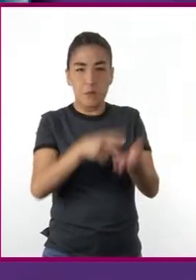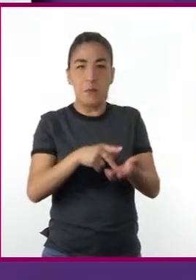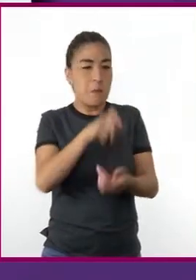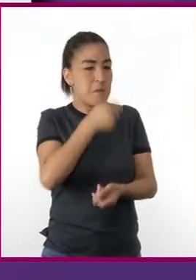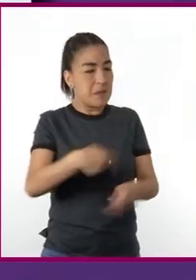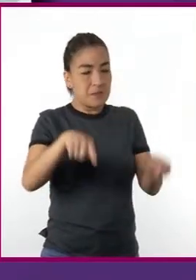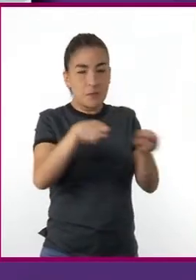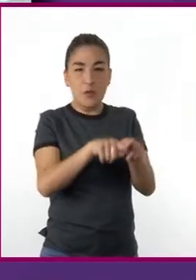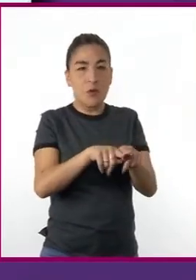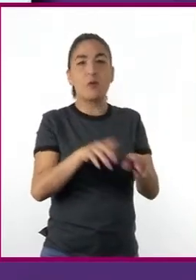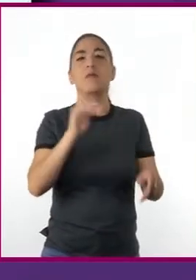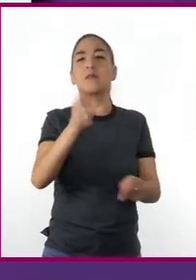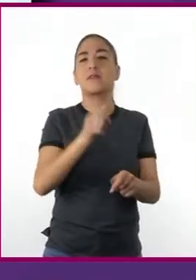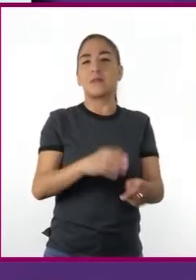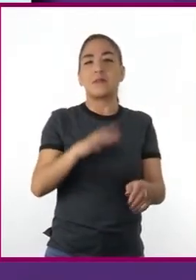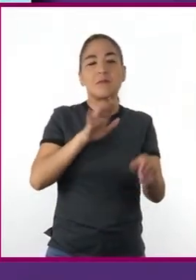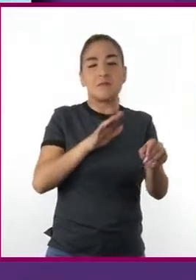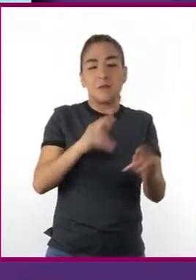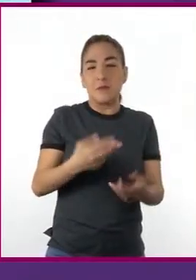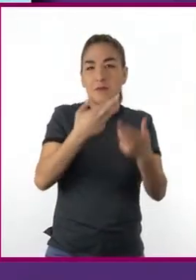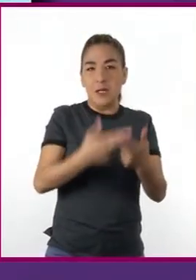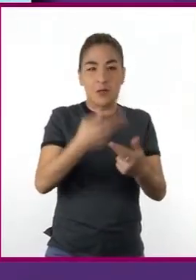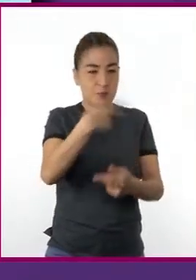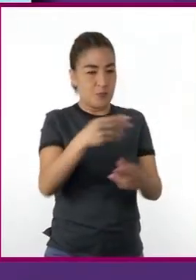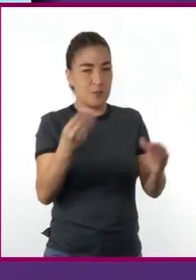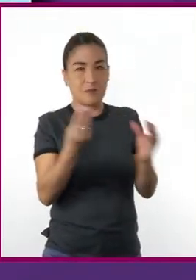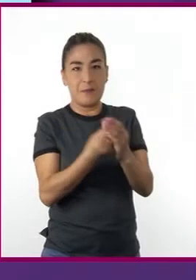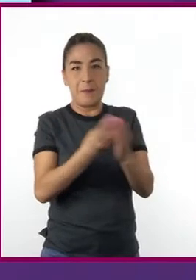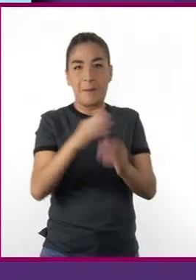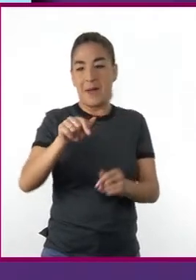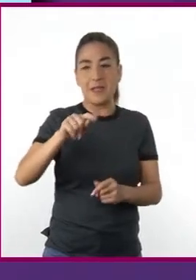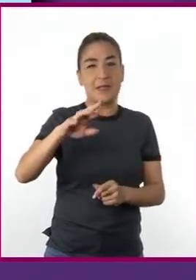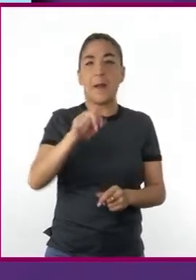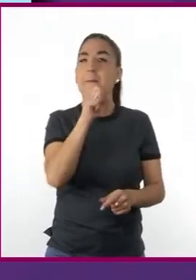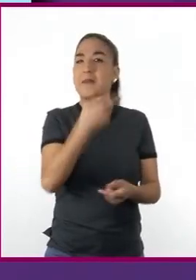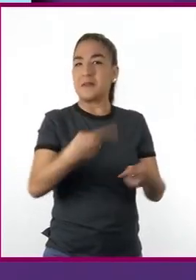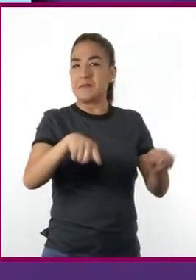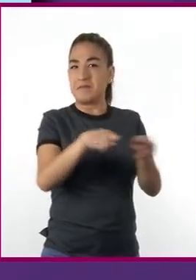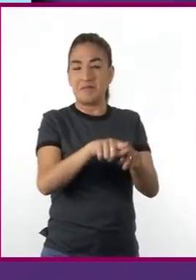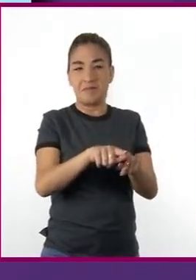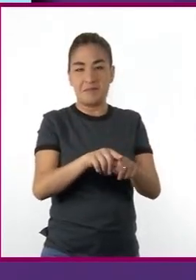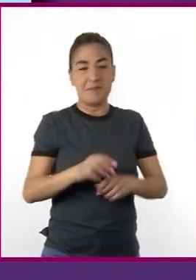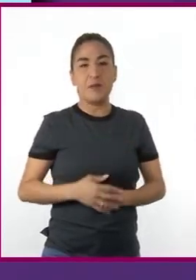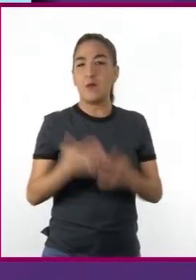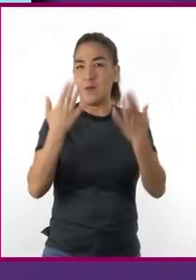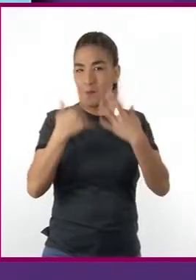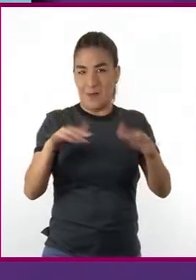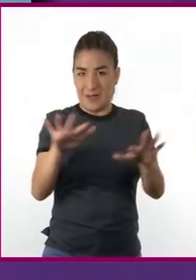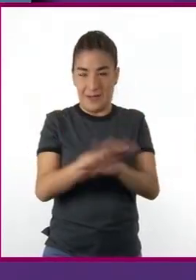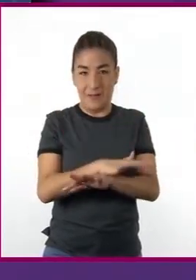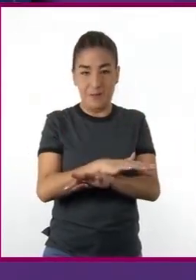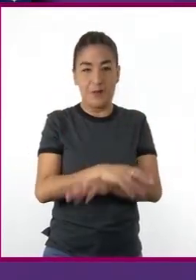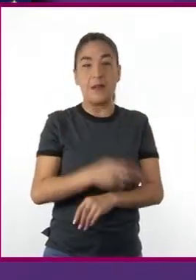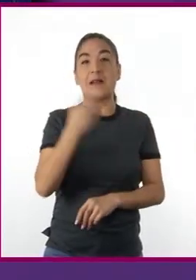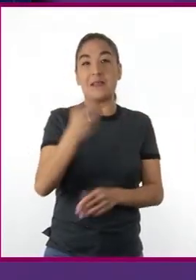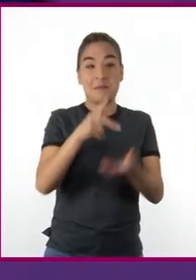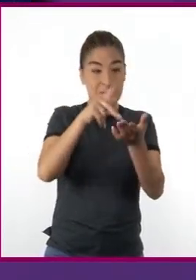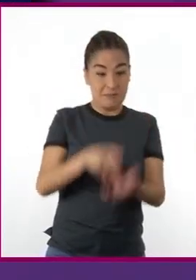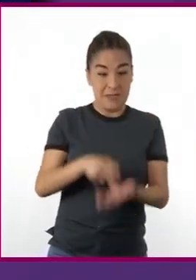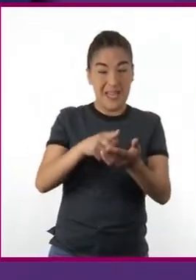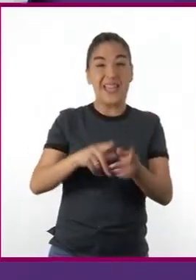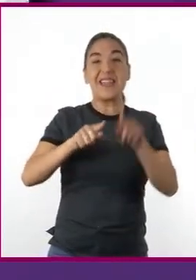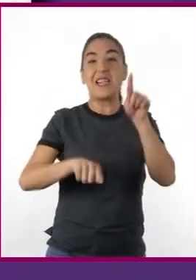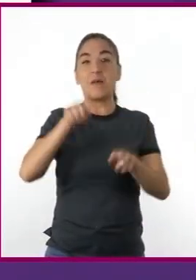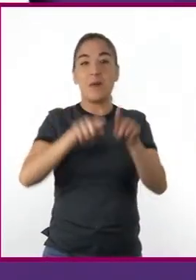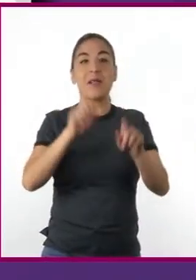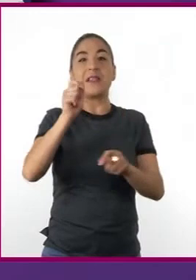esté, porque la cantidad de materia que lo compone no cambia. Sin embargo, el peso del objeto depende de la fuerza